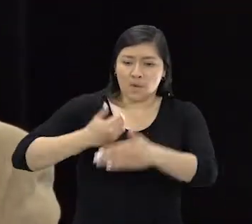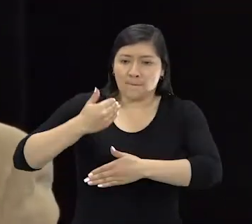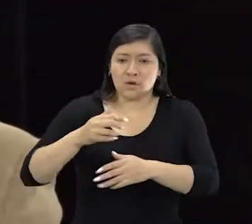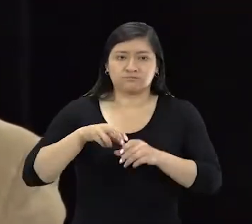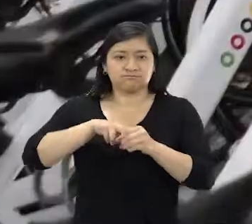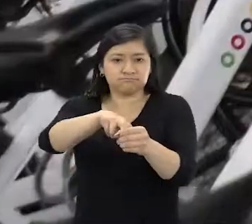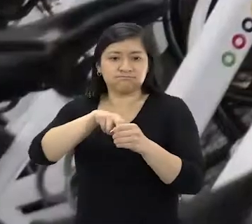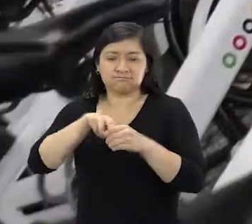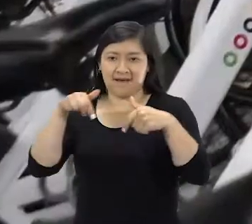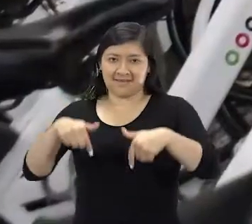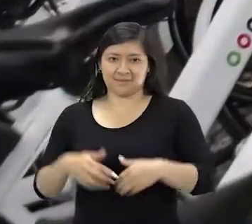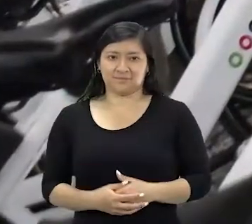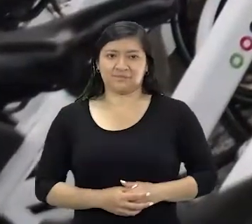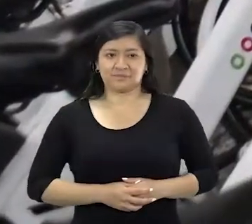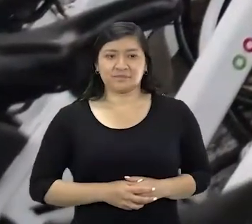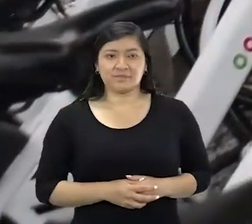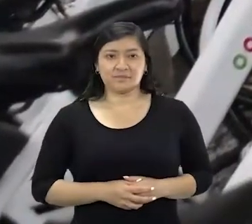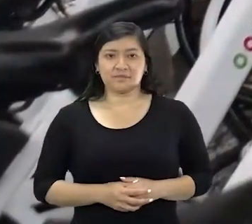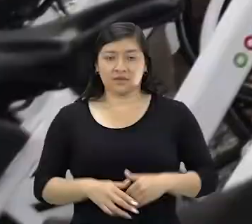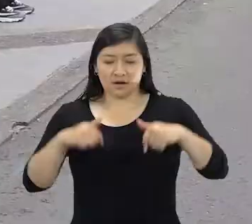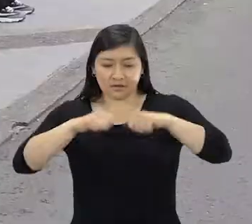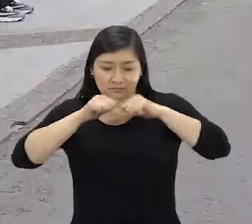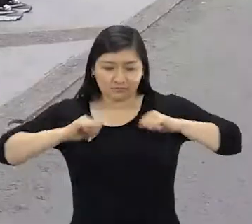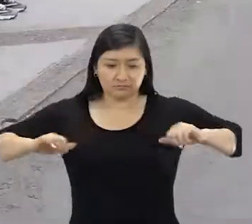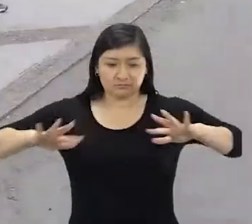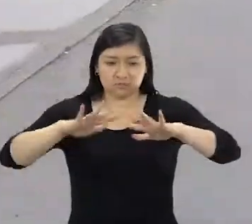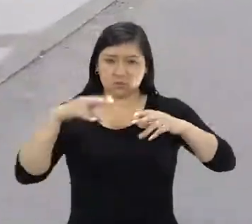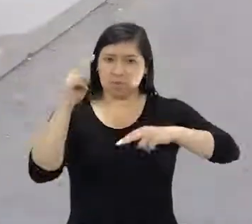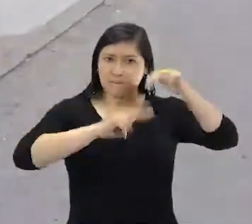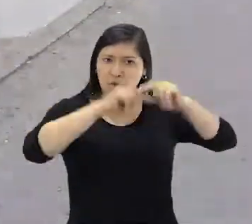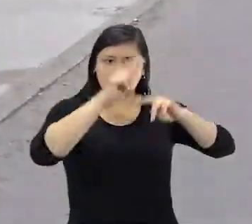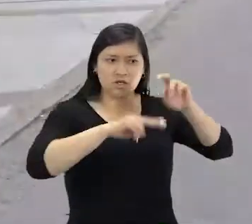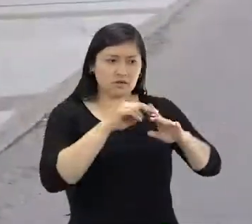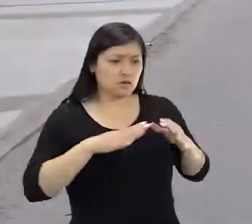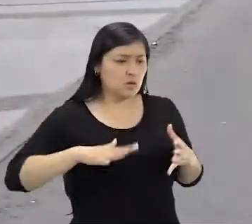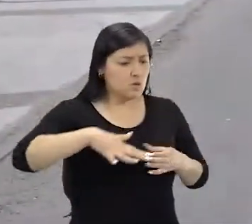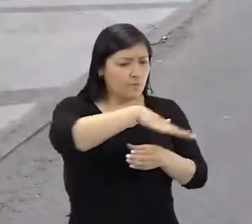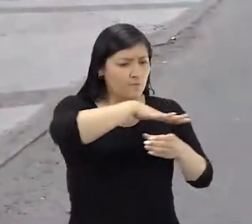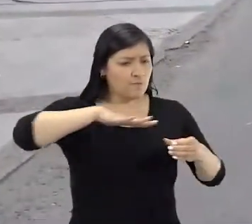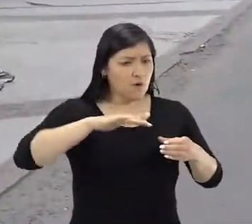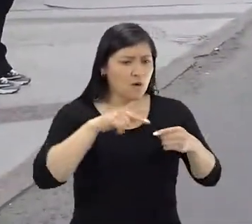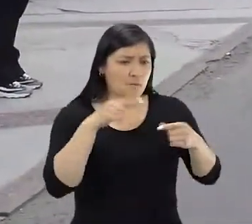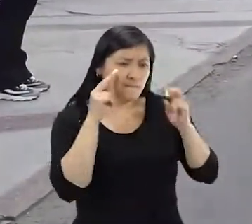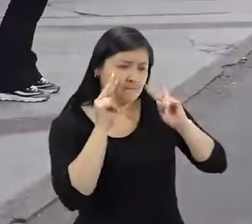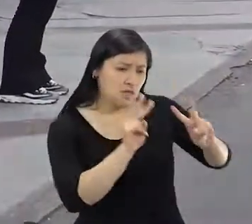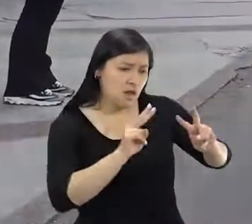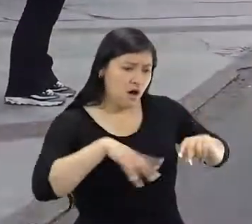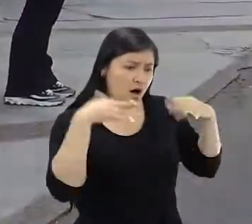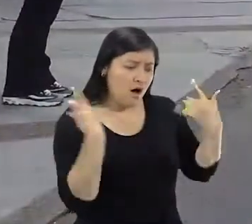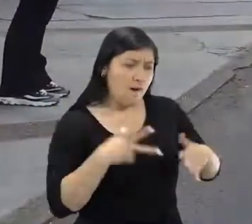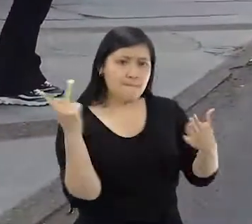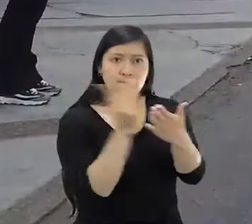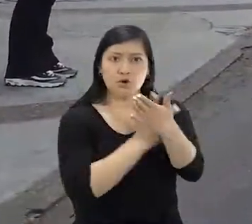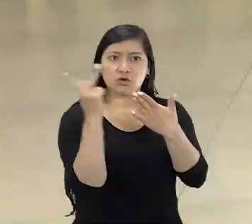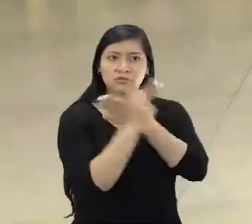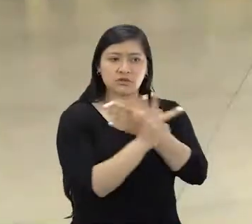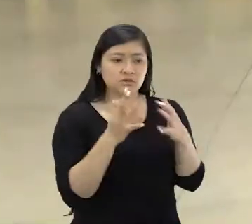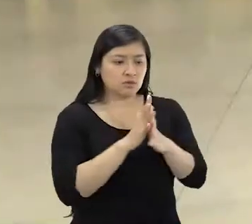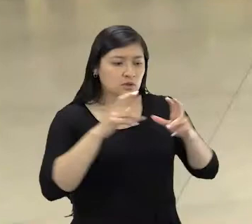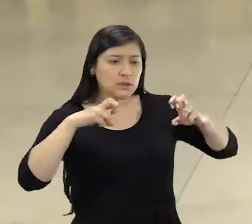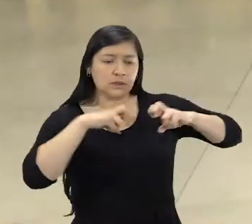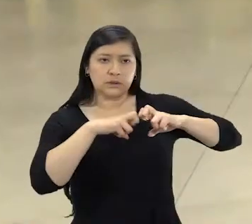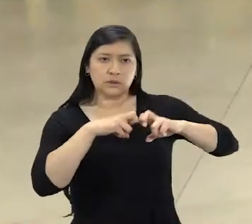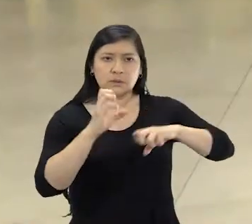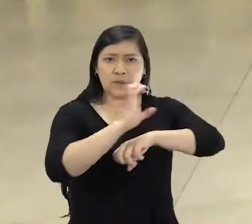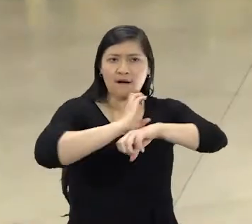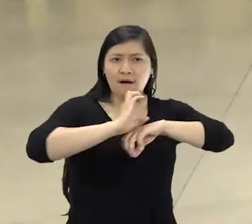haciendo en la Alcaldía de Pasto. El esquema que están montando aquí a través del proyecto Ciudades Energéticas en la ciudad de Pasto, por supuesto que demuestra